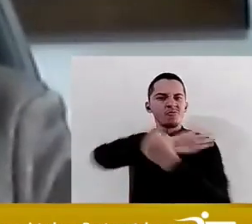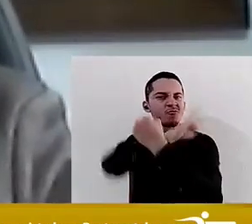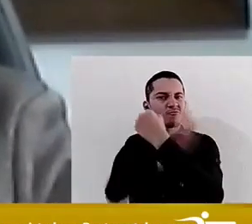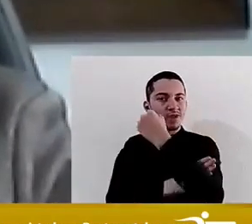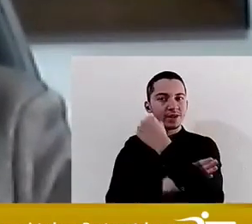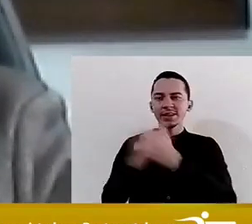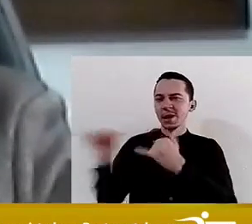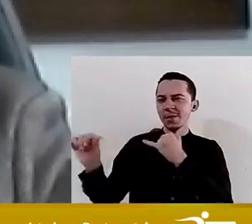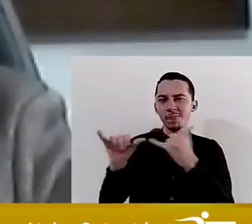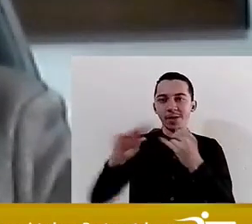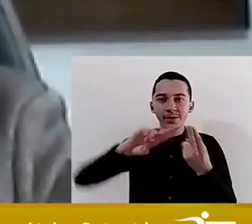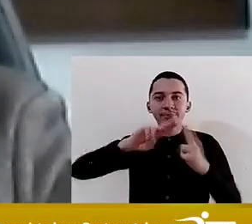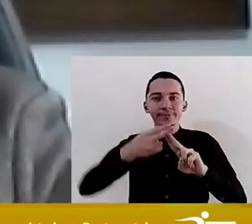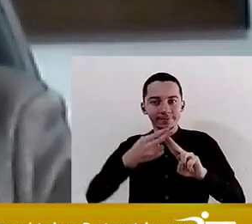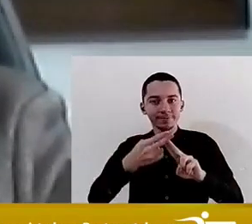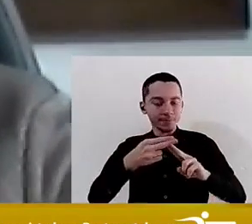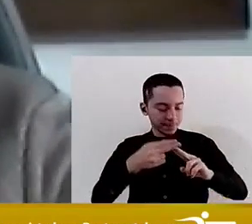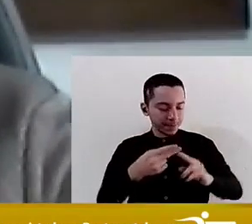planta grande.